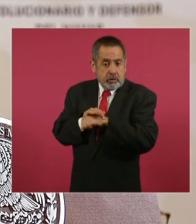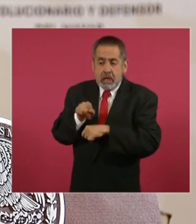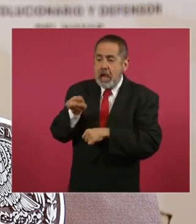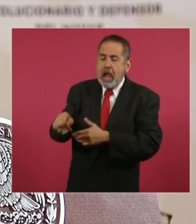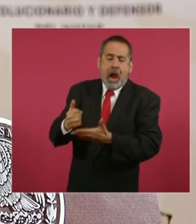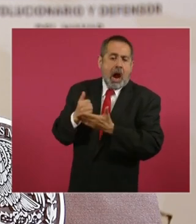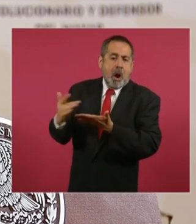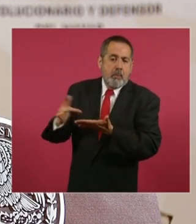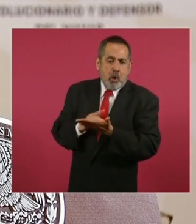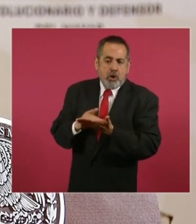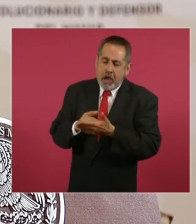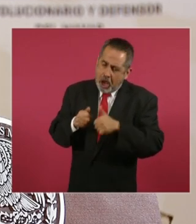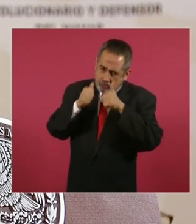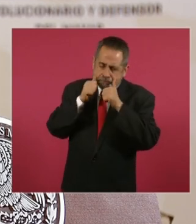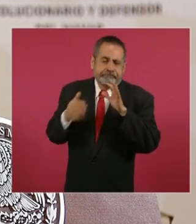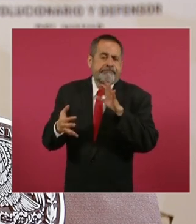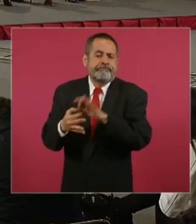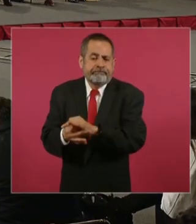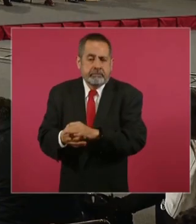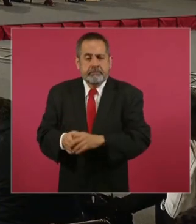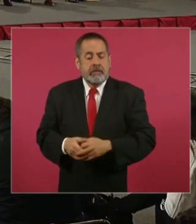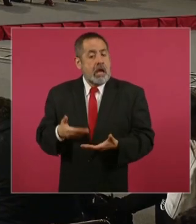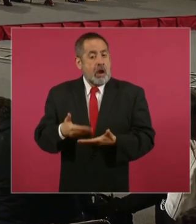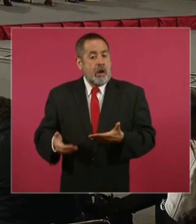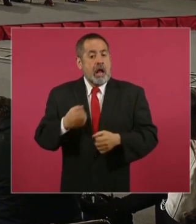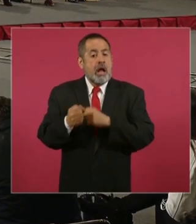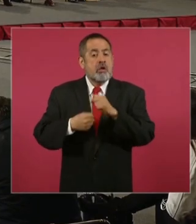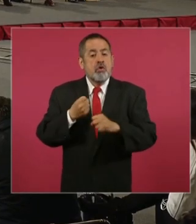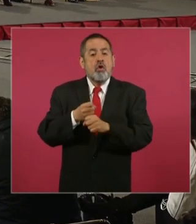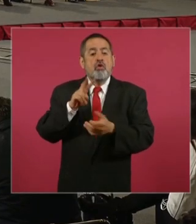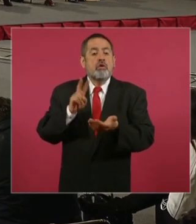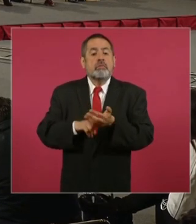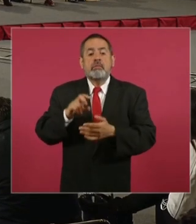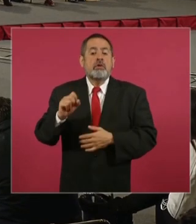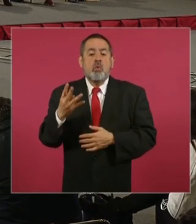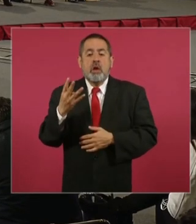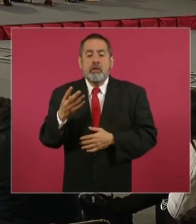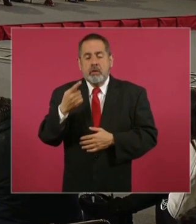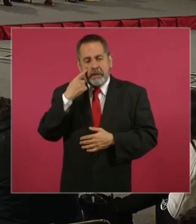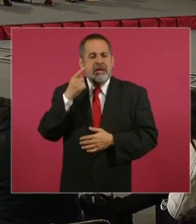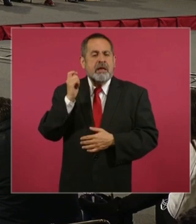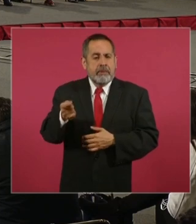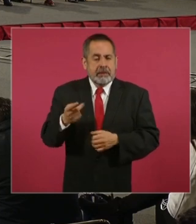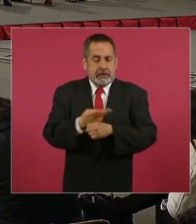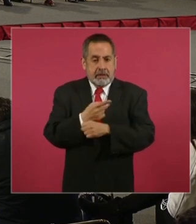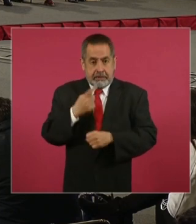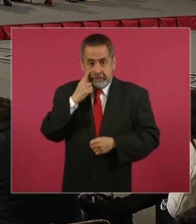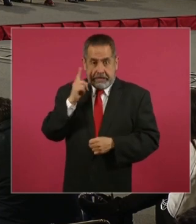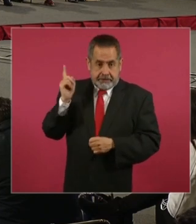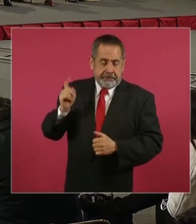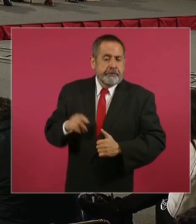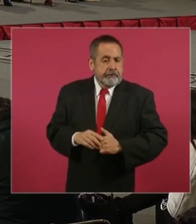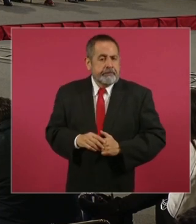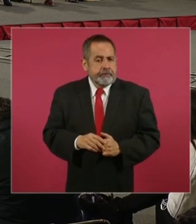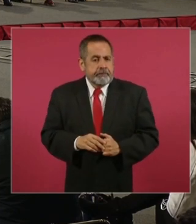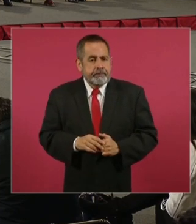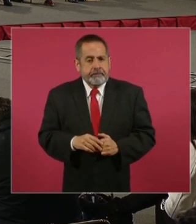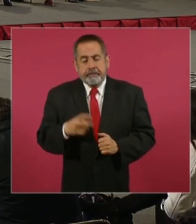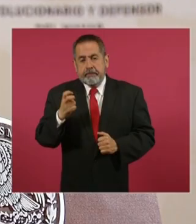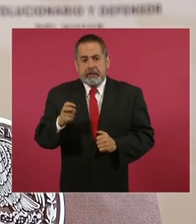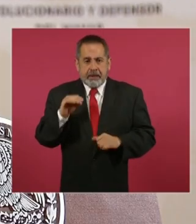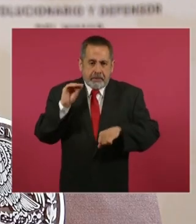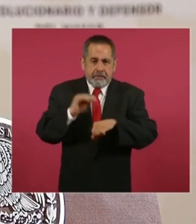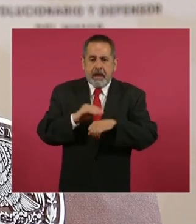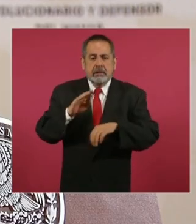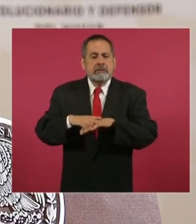nos apoyan. Además, pues en este 2024, de las tareas que vienen, la que sigue, esa, por favor, pues está aumentar el